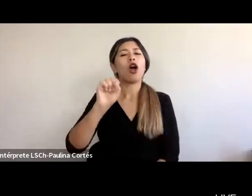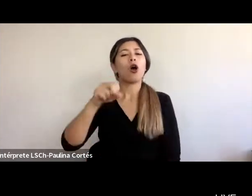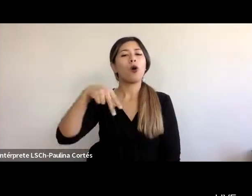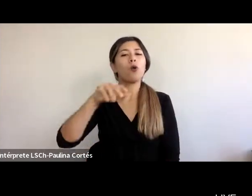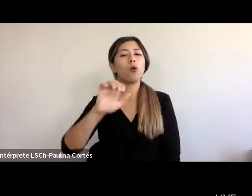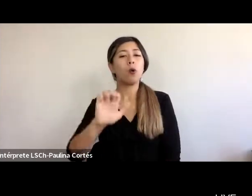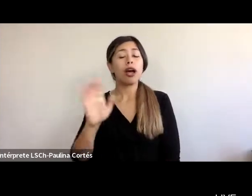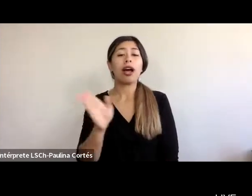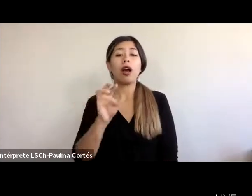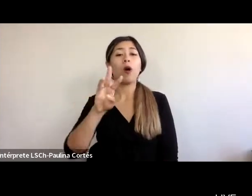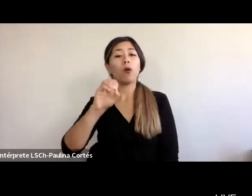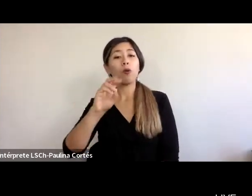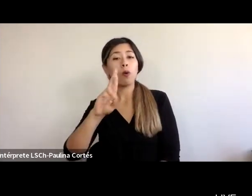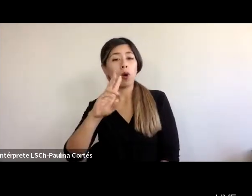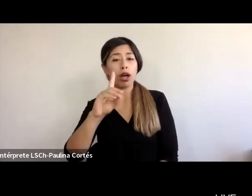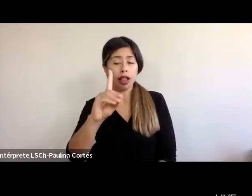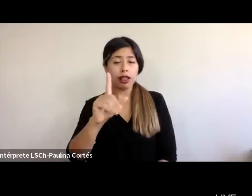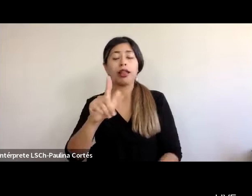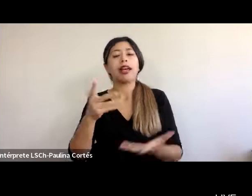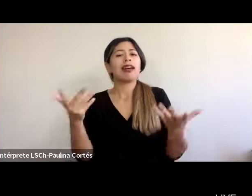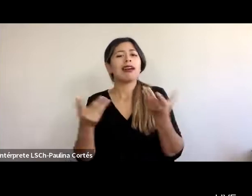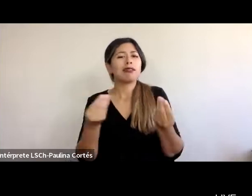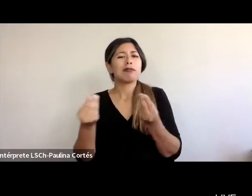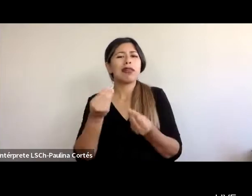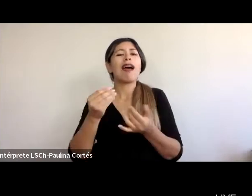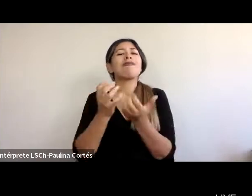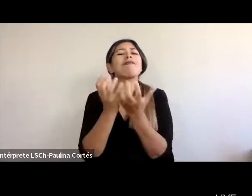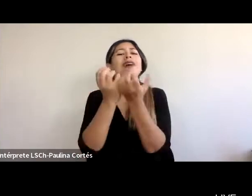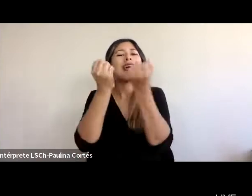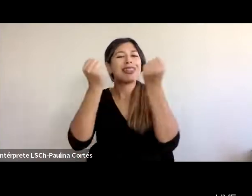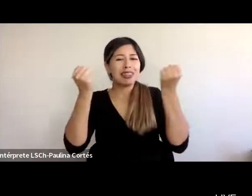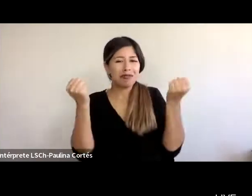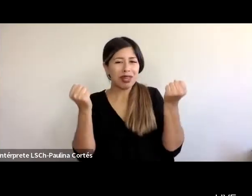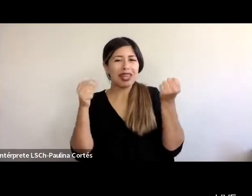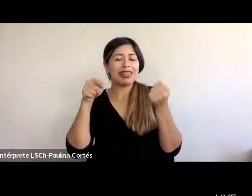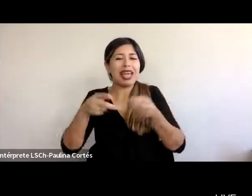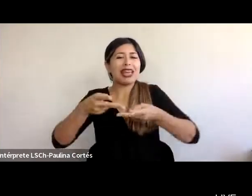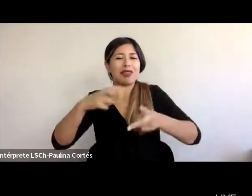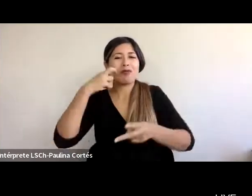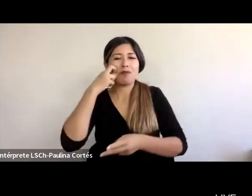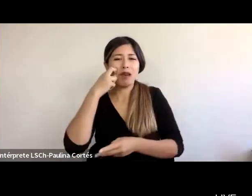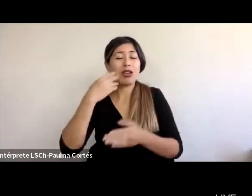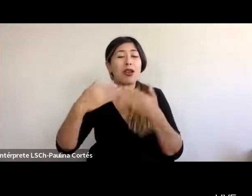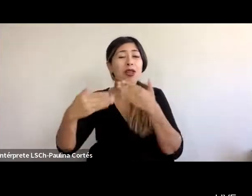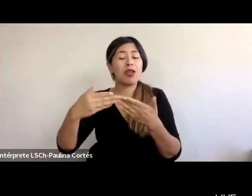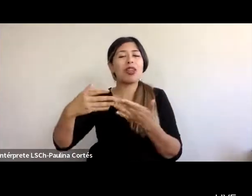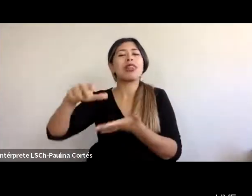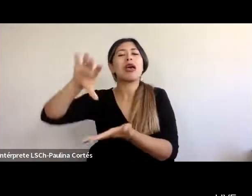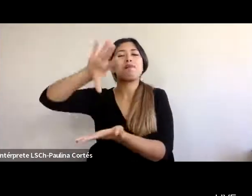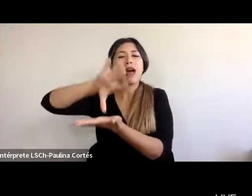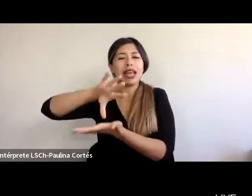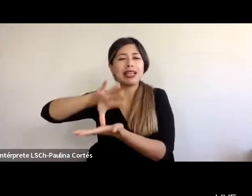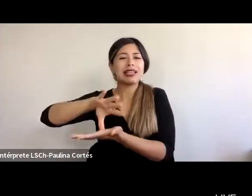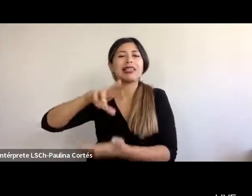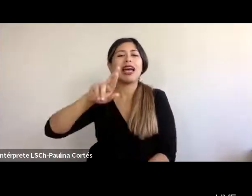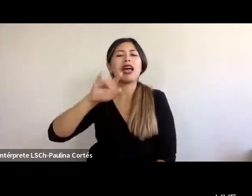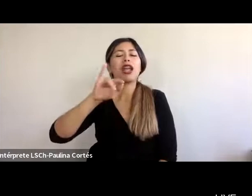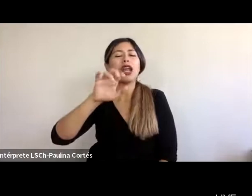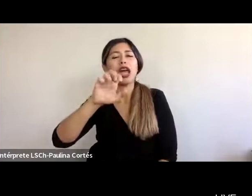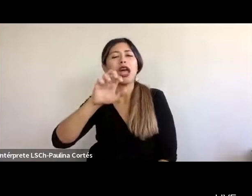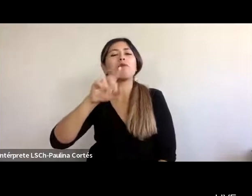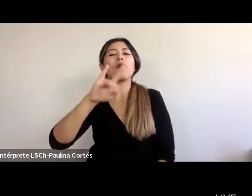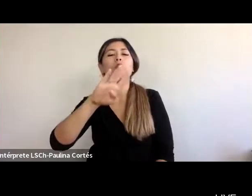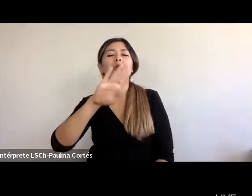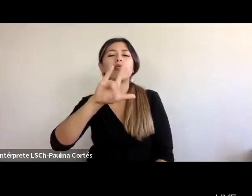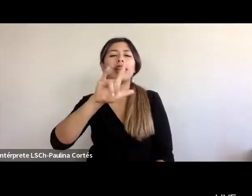de derechos humanos que tiene su sede en República Checa, y Movies That Matter. Que se encuentra